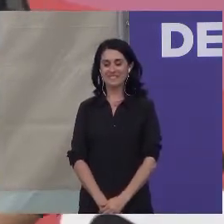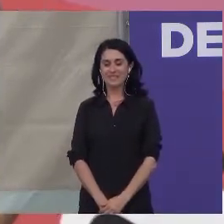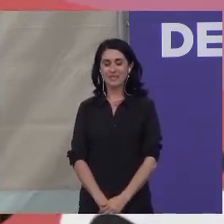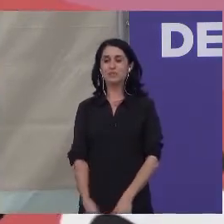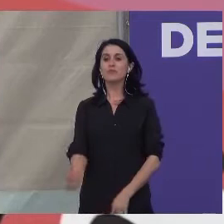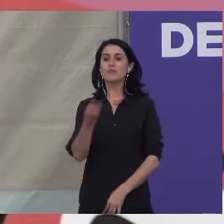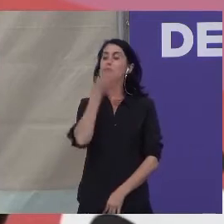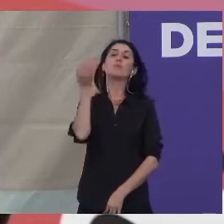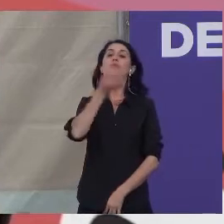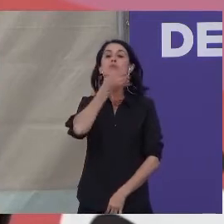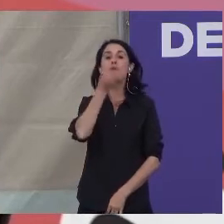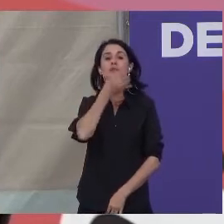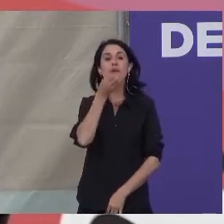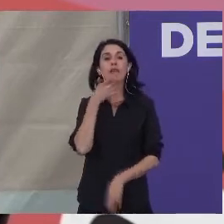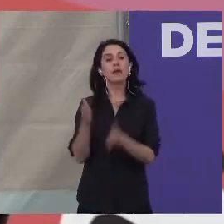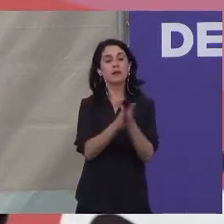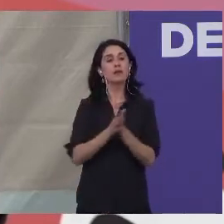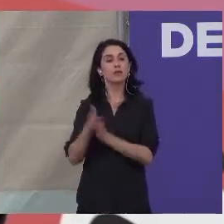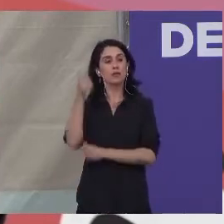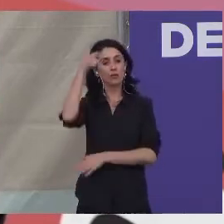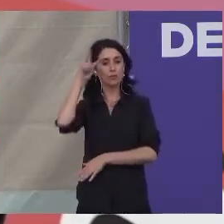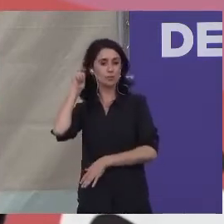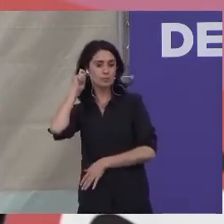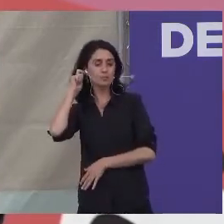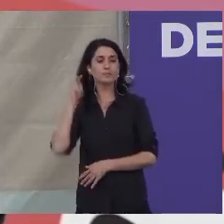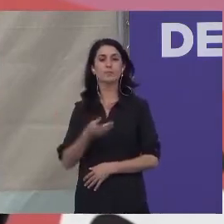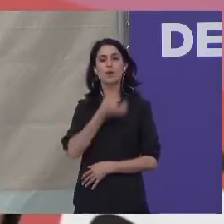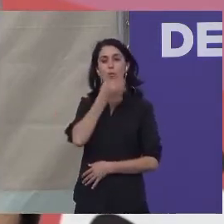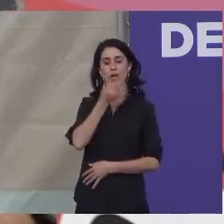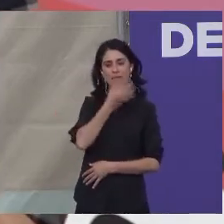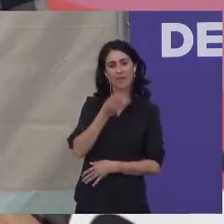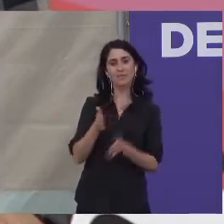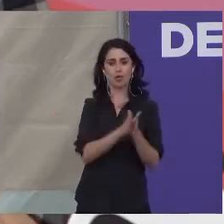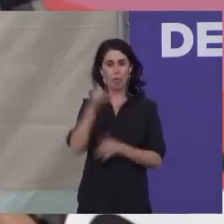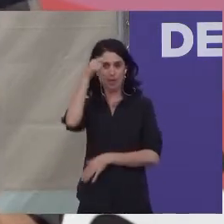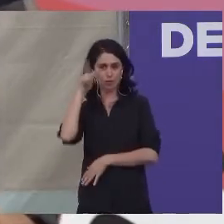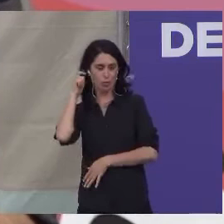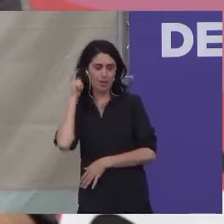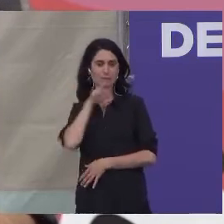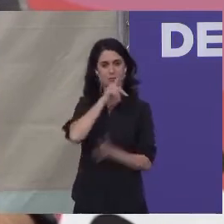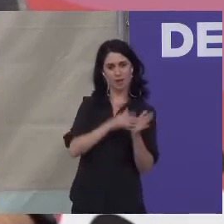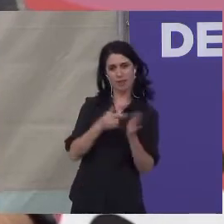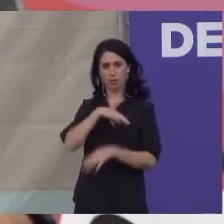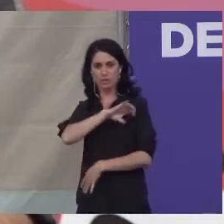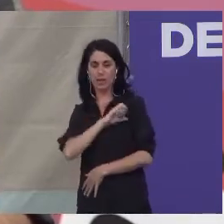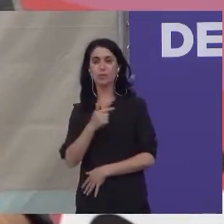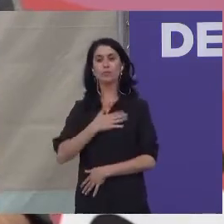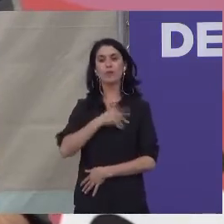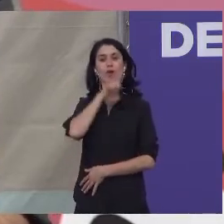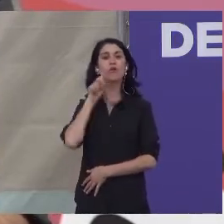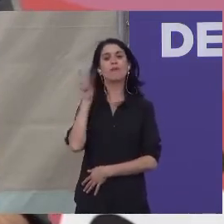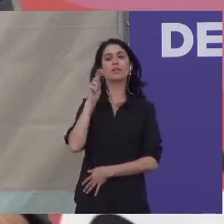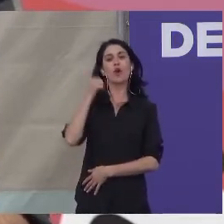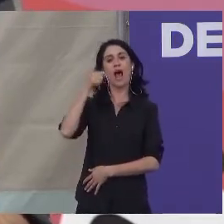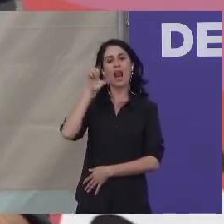Buenas vesprada, compañeros y compañeras. Buenas tardes, compañeros y compañeras. Mi nombre es Víctor Alarcón, soy concejal en